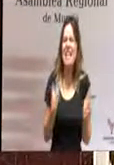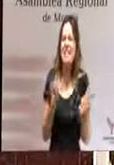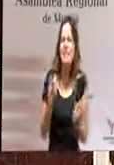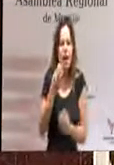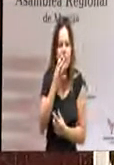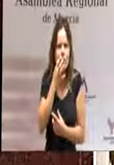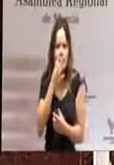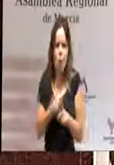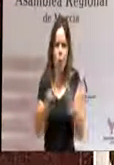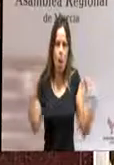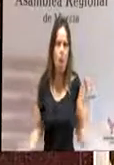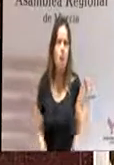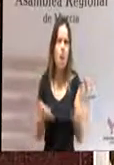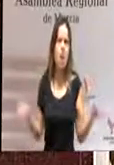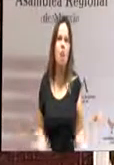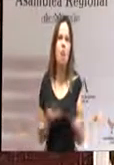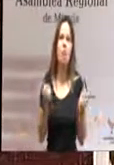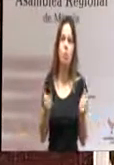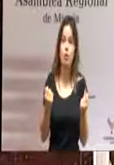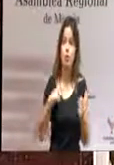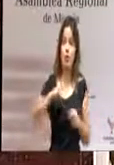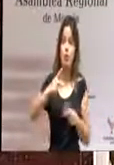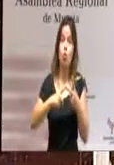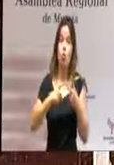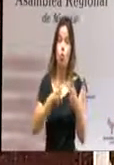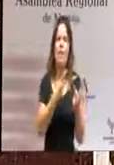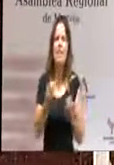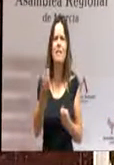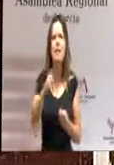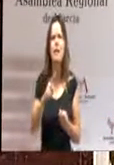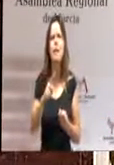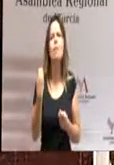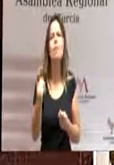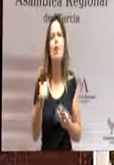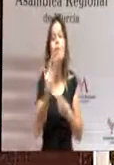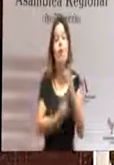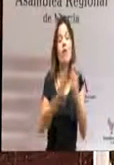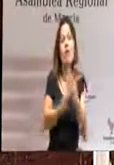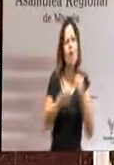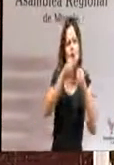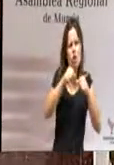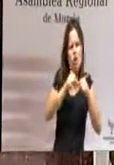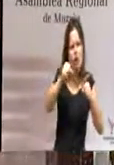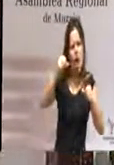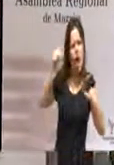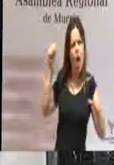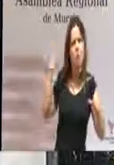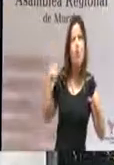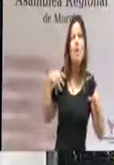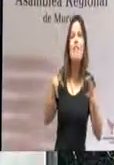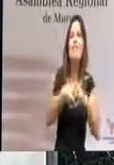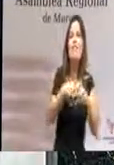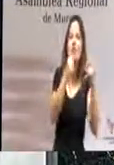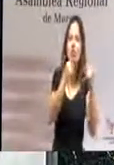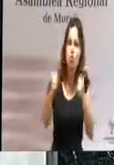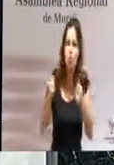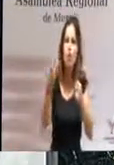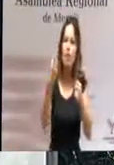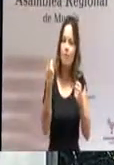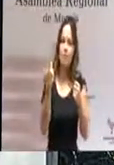auténtico impulso. En segundo lugar, necesitamos superar los errores históricos en infraestructuras y establecer